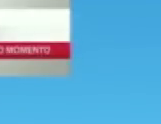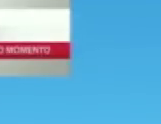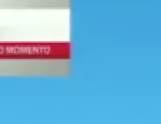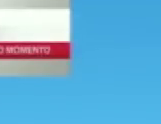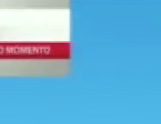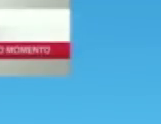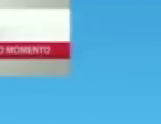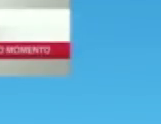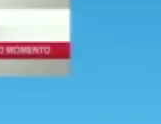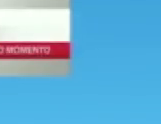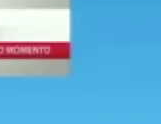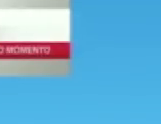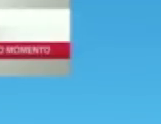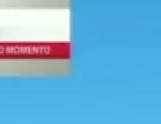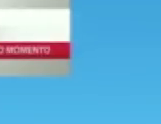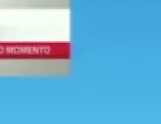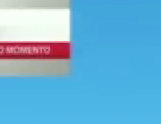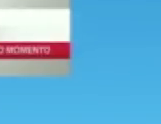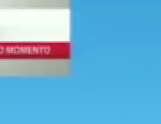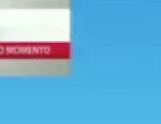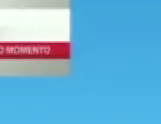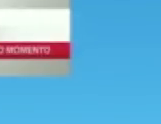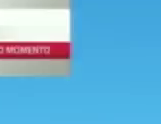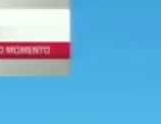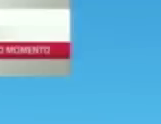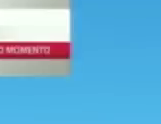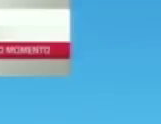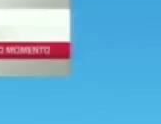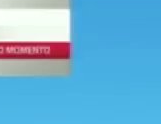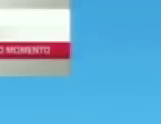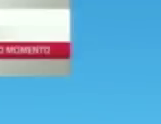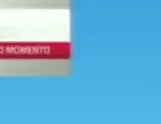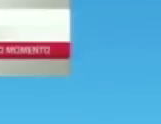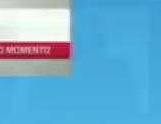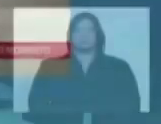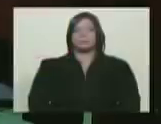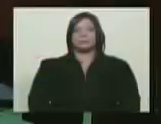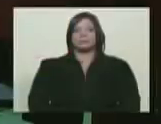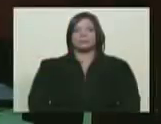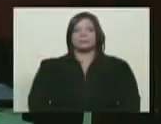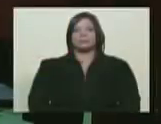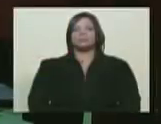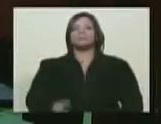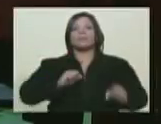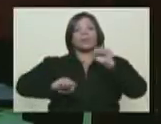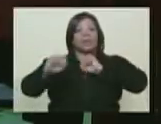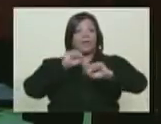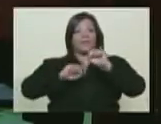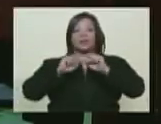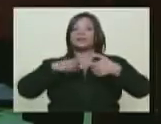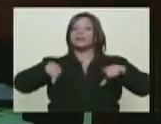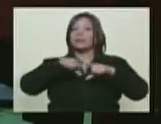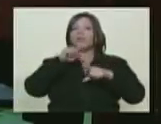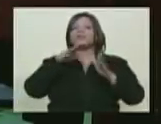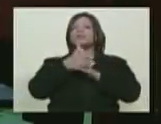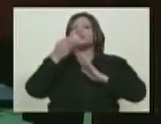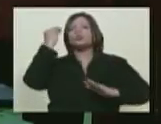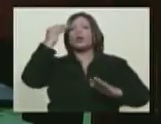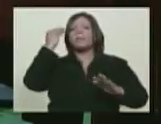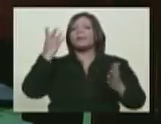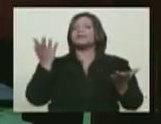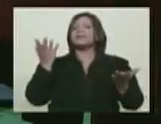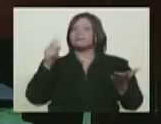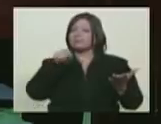una nota, ya no puedo leerla, pero en todo caso ellos han salido en defensa de su papel en las redes. ¿Qué piensas? En último